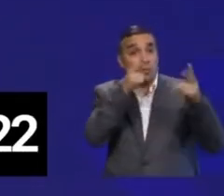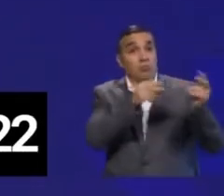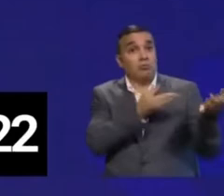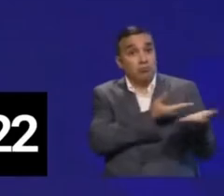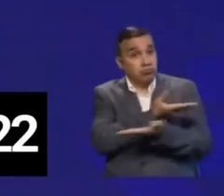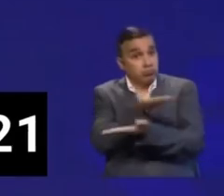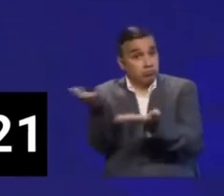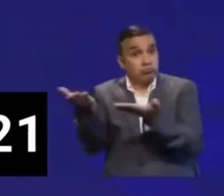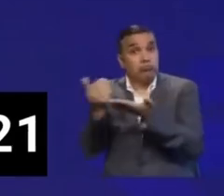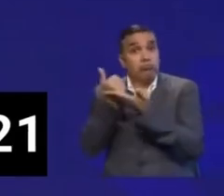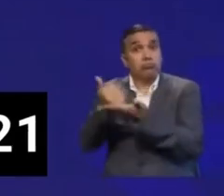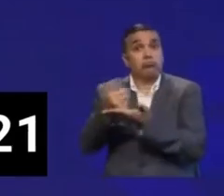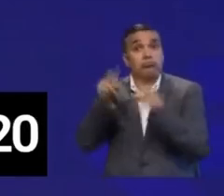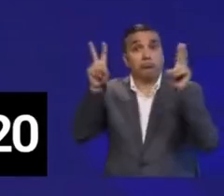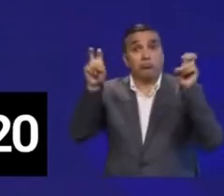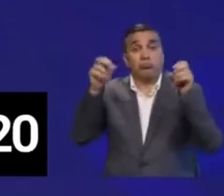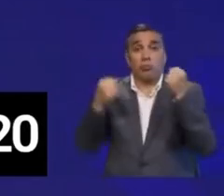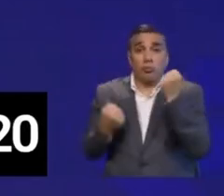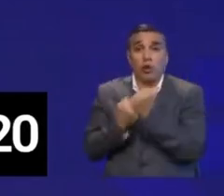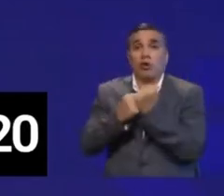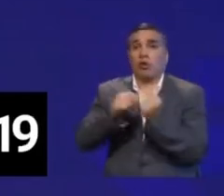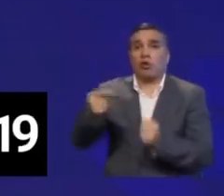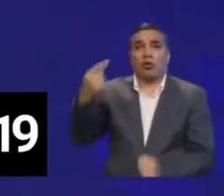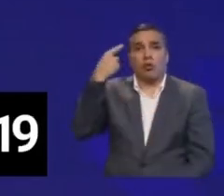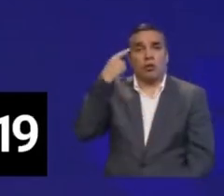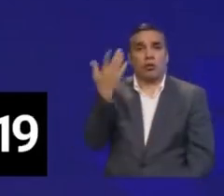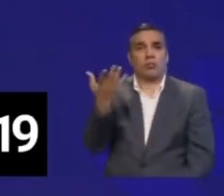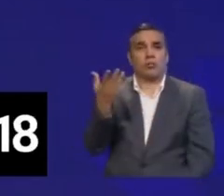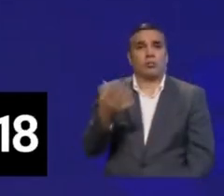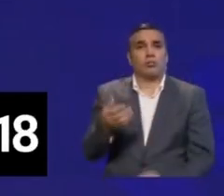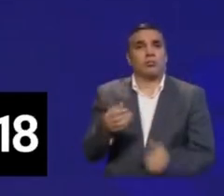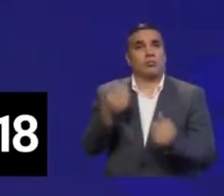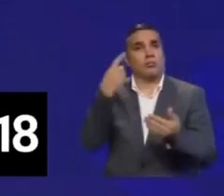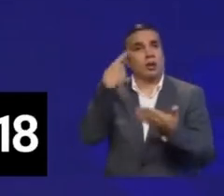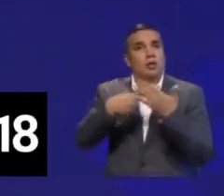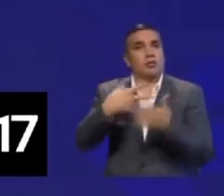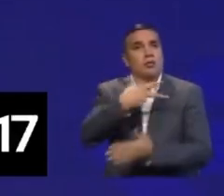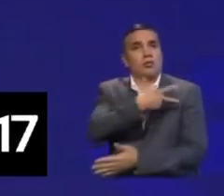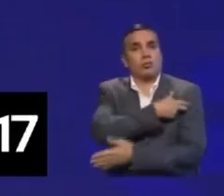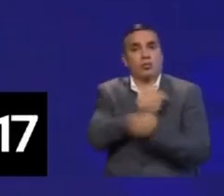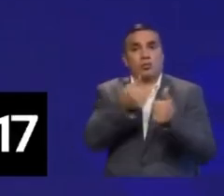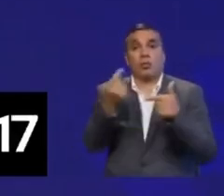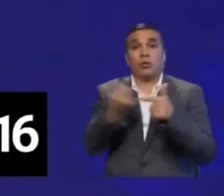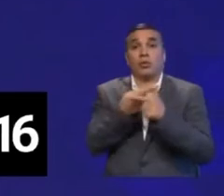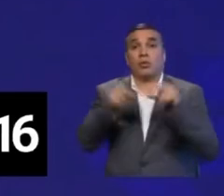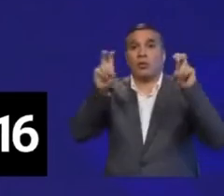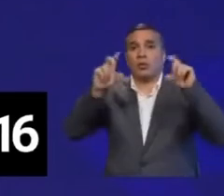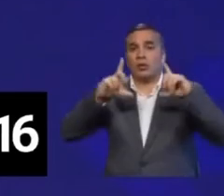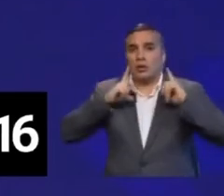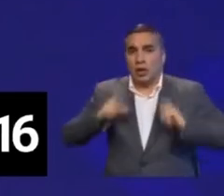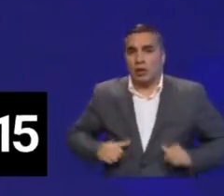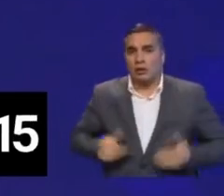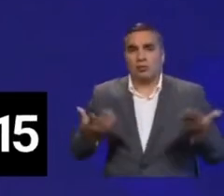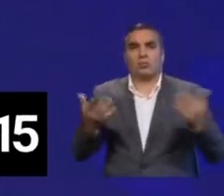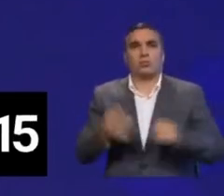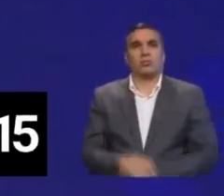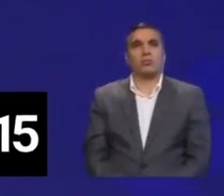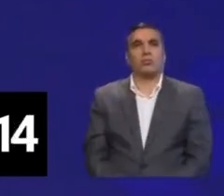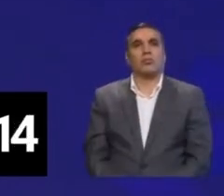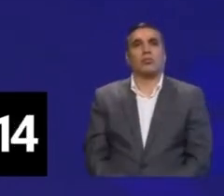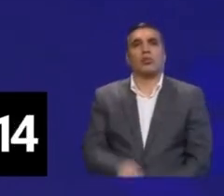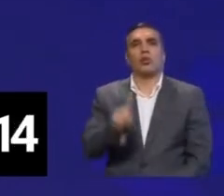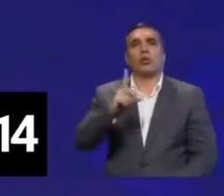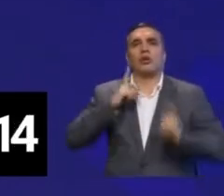haga un tema que apoya al Estado de manera solidaria en la vacunación. En términos de salud, también tenemos que hablar que hay una